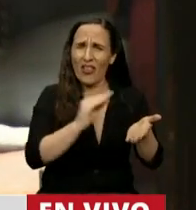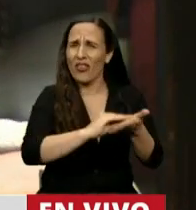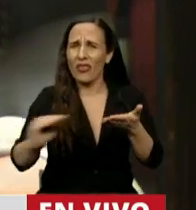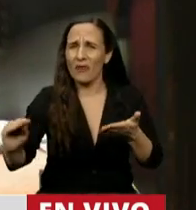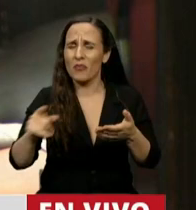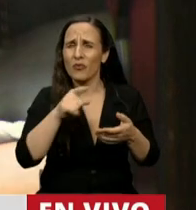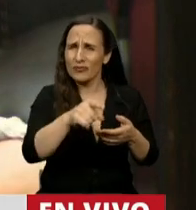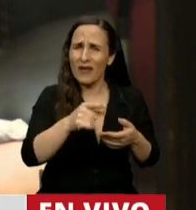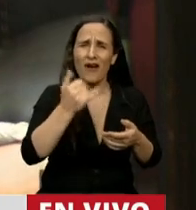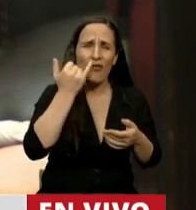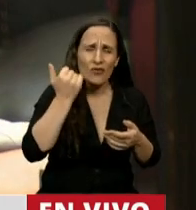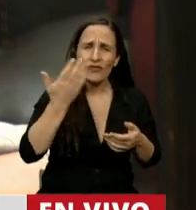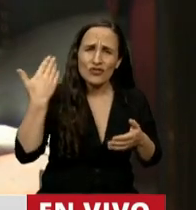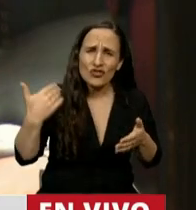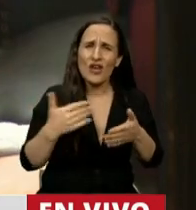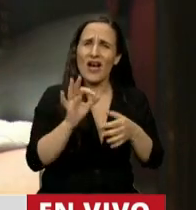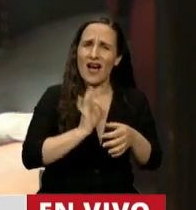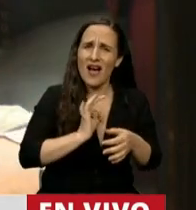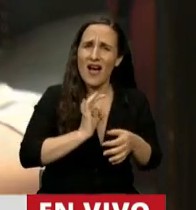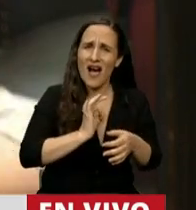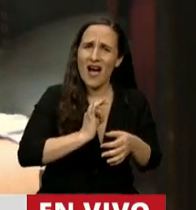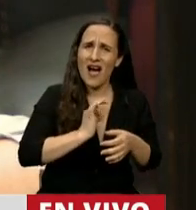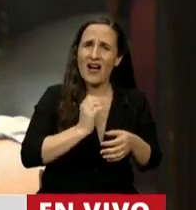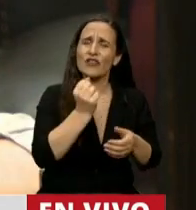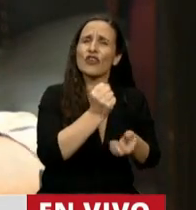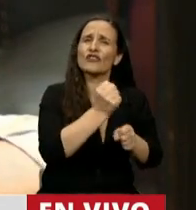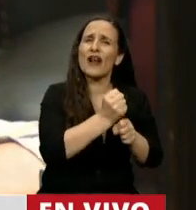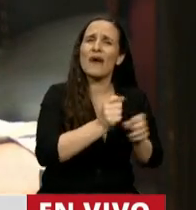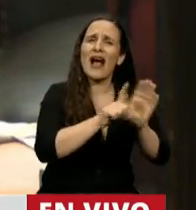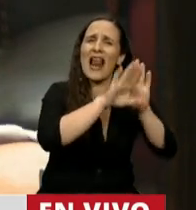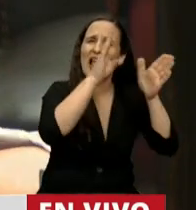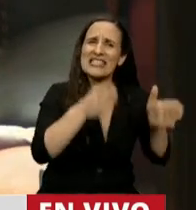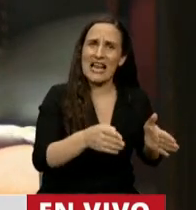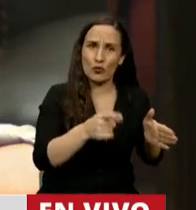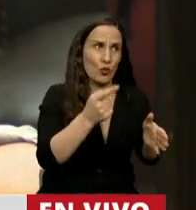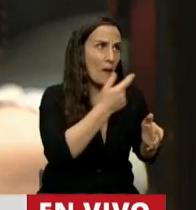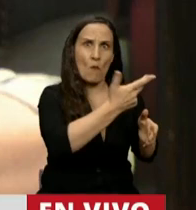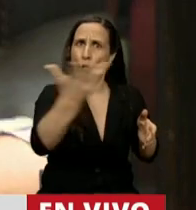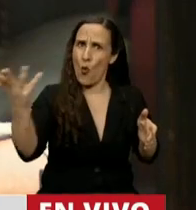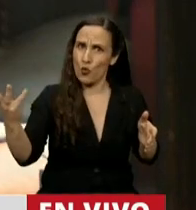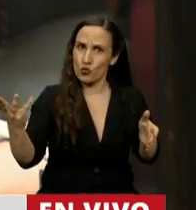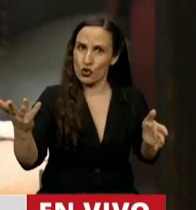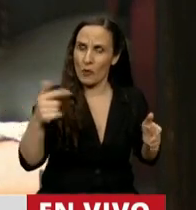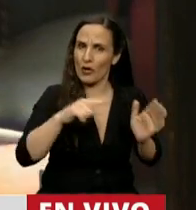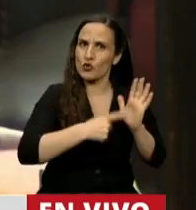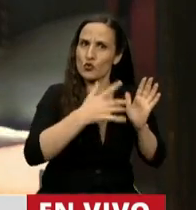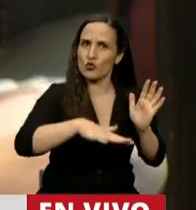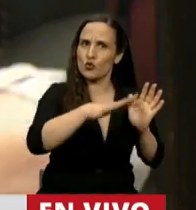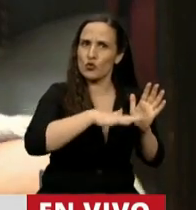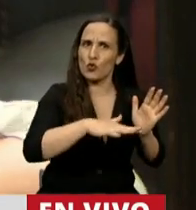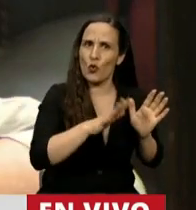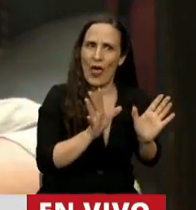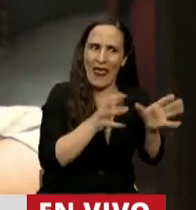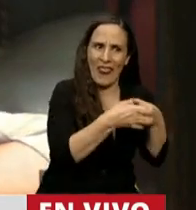y las diputadas con quienes hemos compartido muchos años en la legislatura de la Ciudad de Buenos Aires, que son muchísimos acá, porque evidentemente la Ciudad de Buenos Aires es un